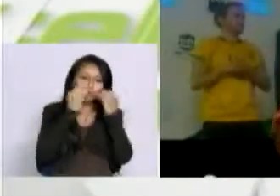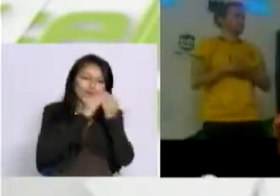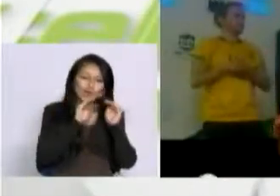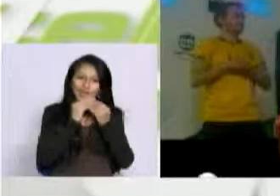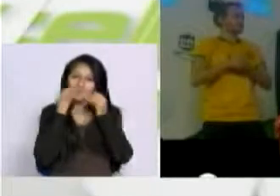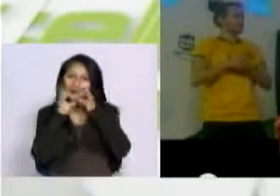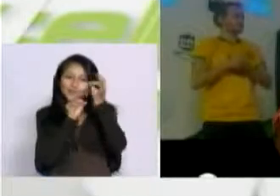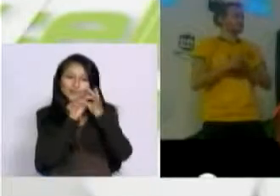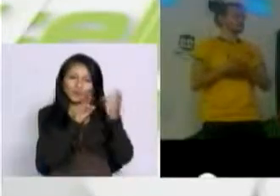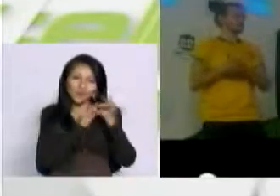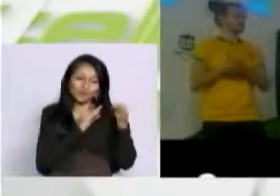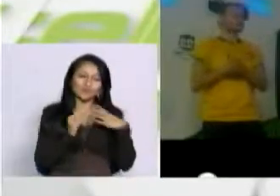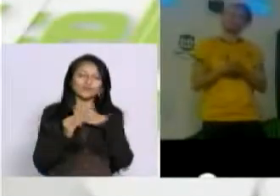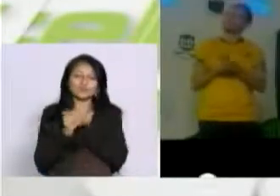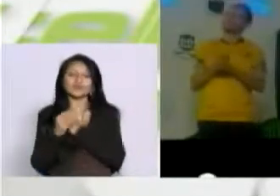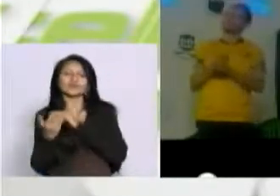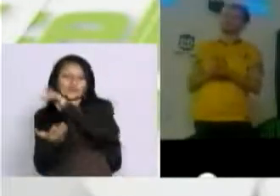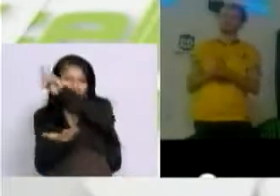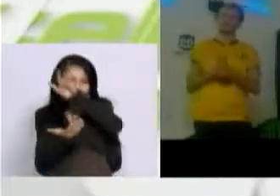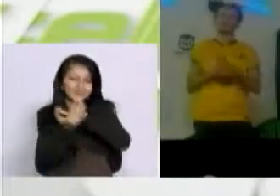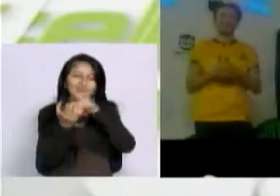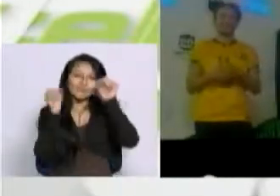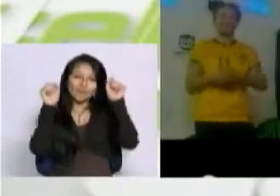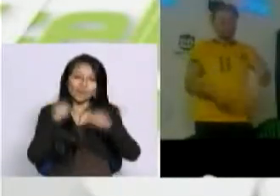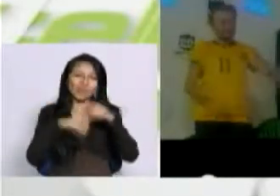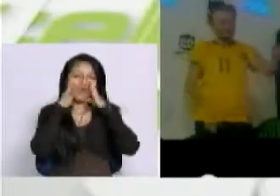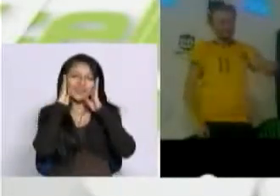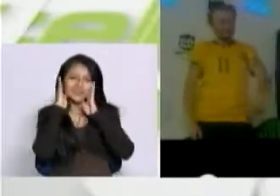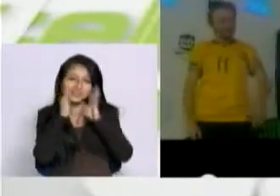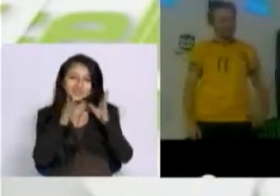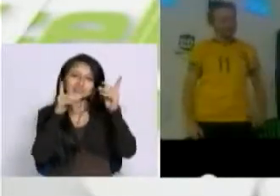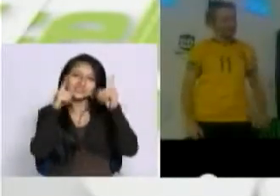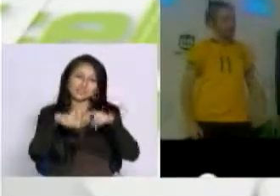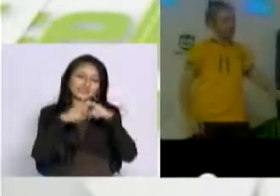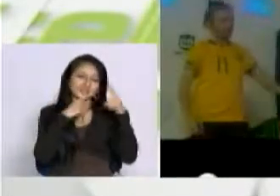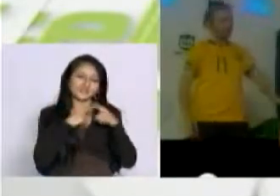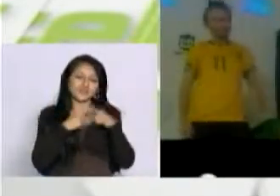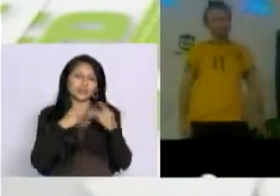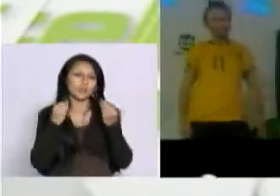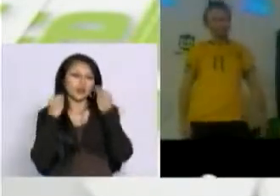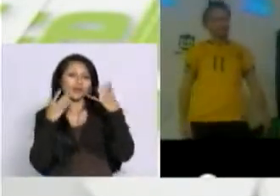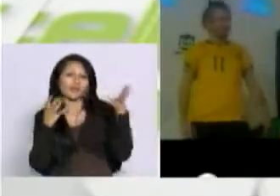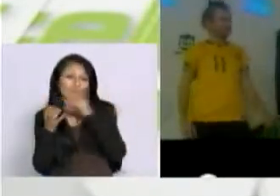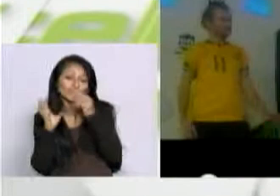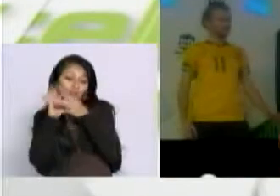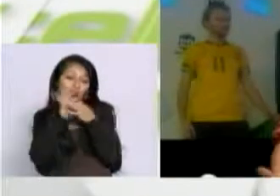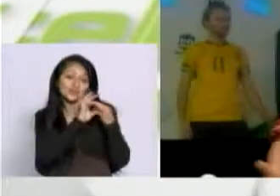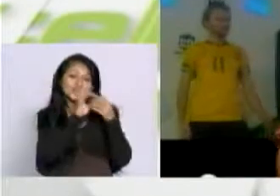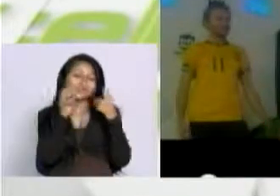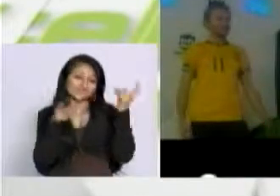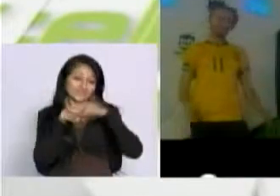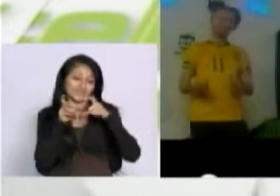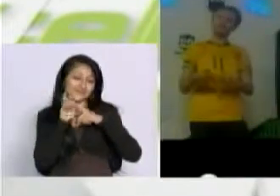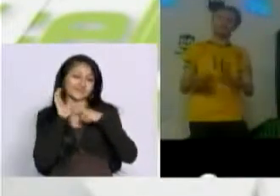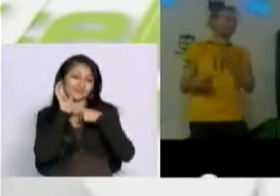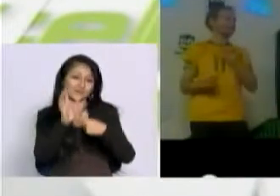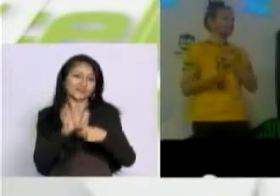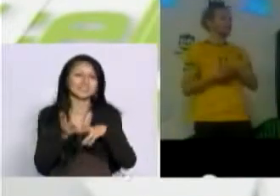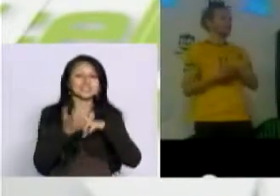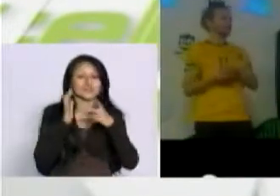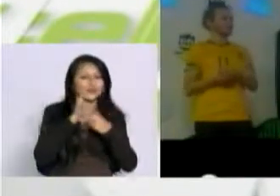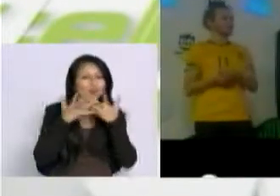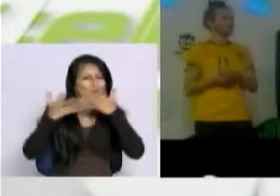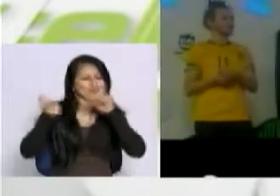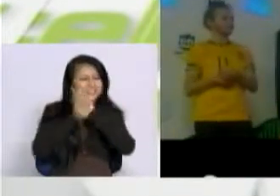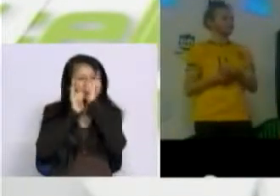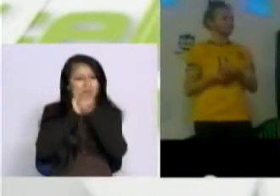municipio, pues nos pueden escribir porque nosotros estaremos muy pendientes de todas esas cosas para que hagan parte del programa. Un hashtag recargado